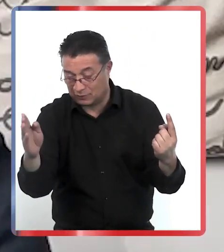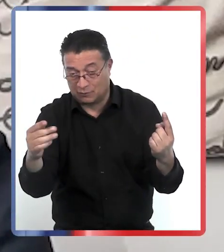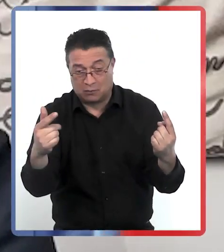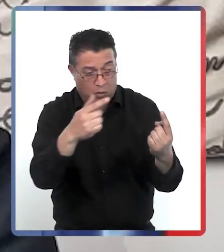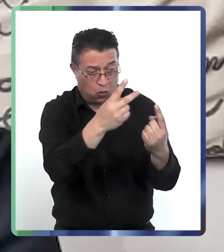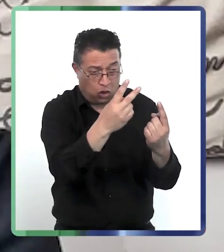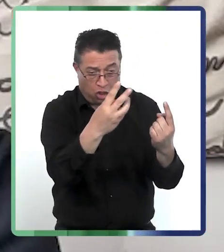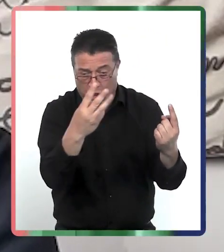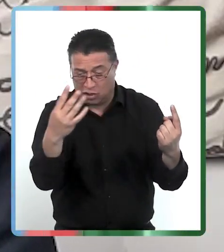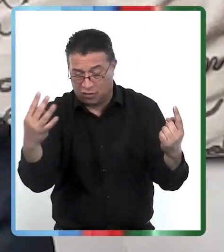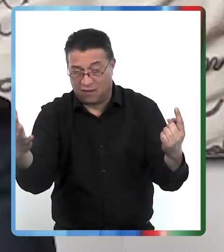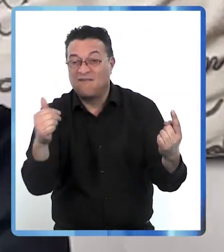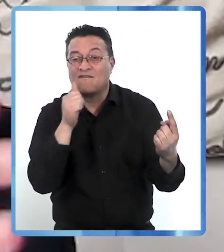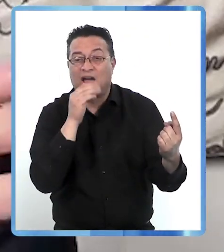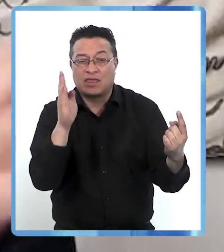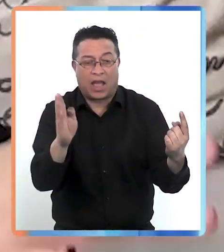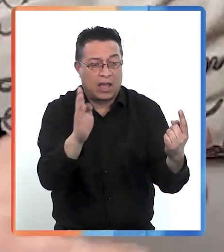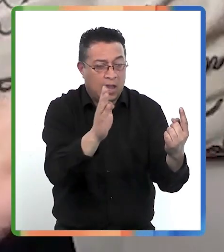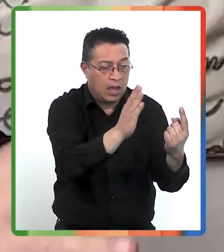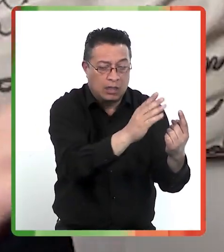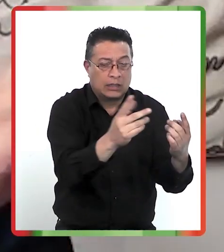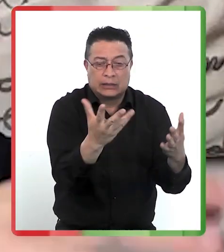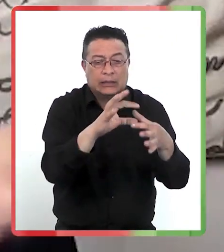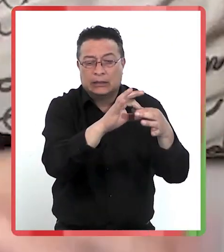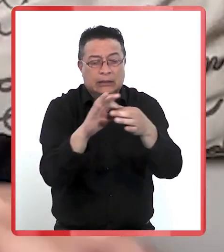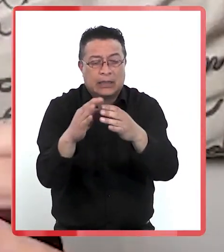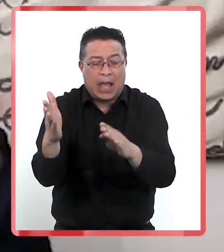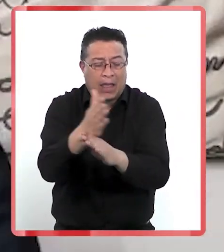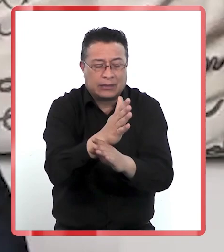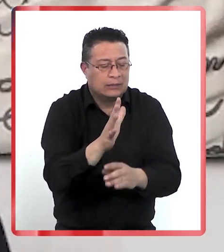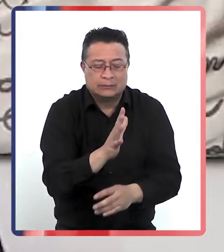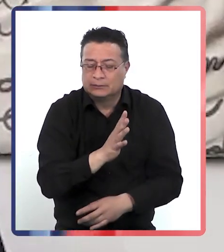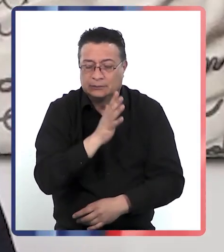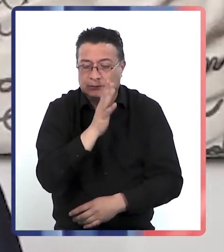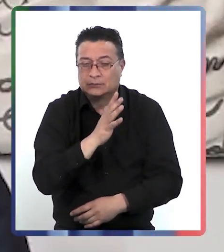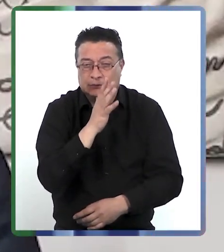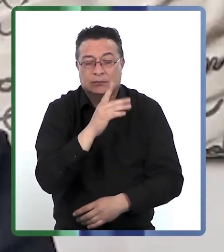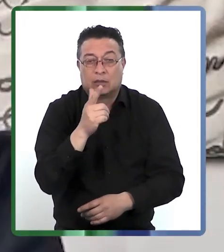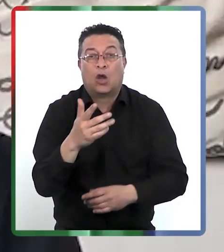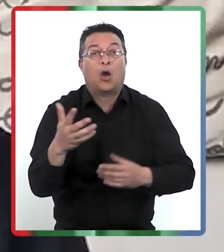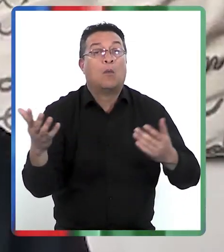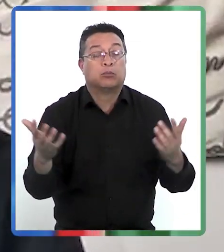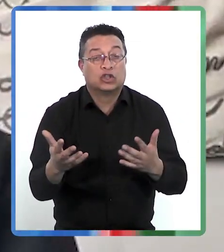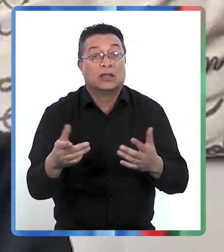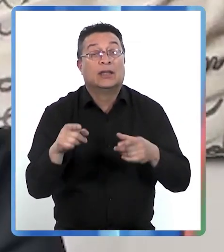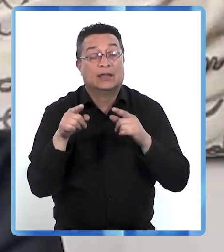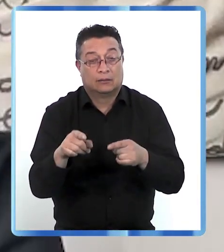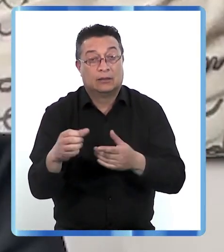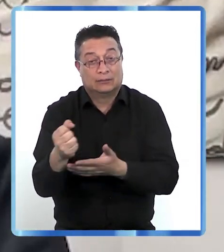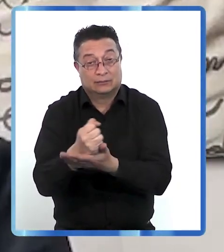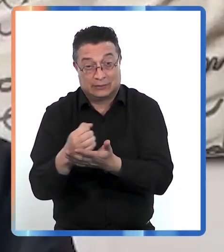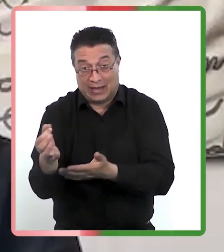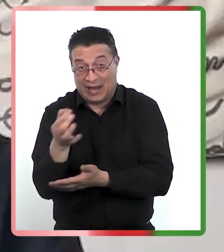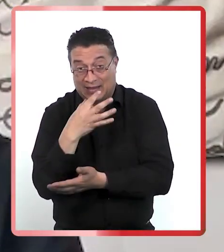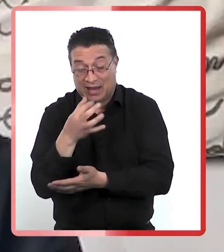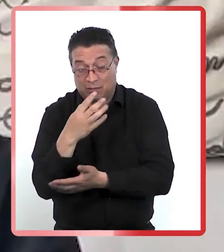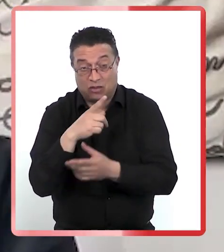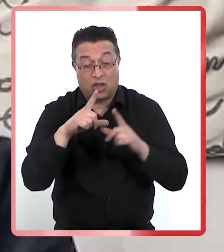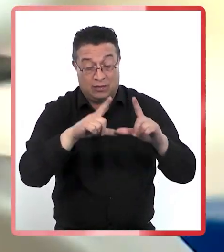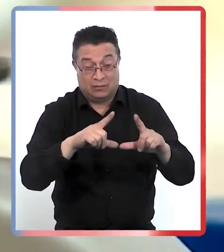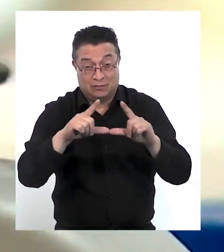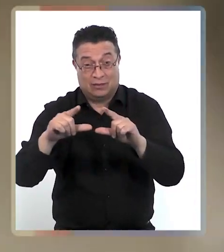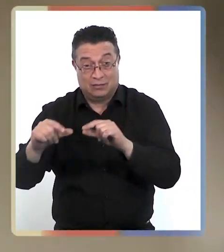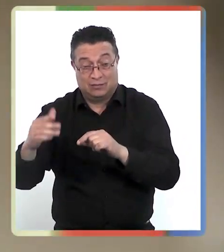7. Y nos faltan capítulos previos para entender lo que ha pasado antes. ¿Por qué sabemos esto? Porque los tratamientos